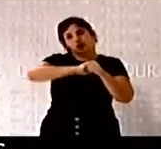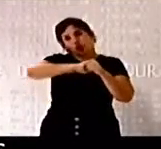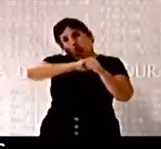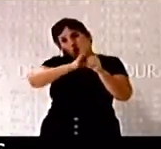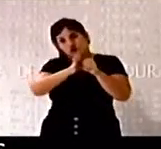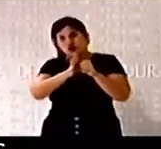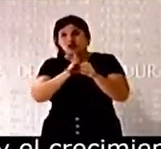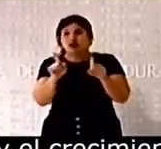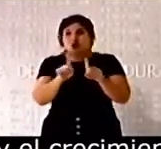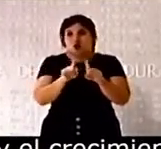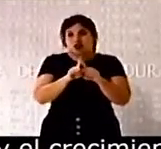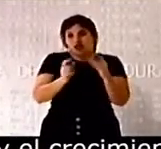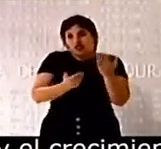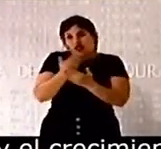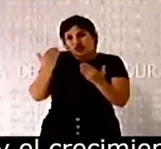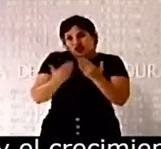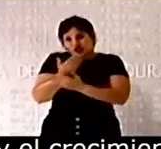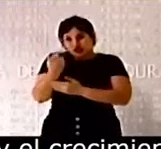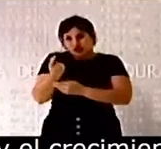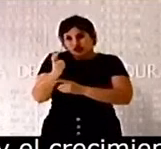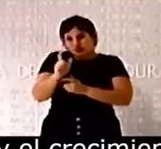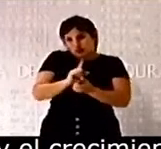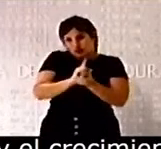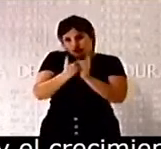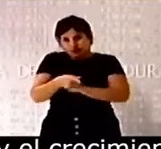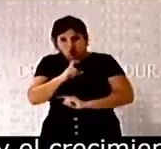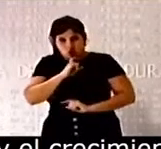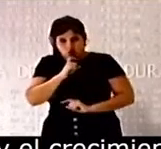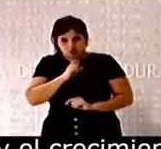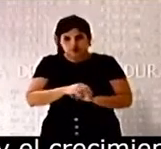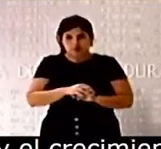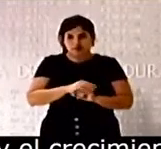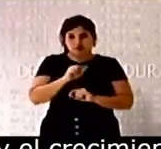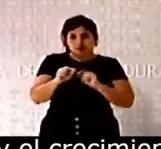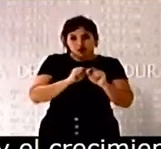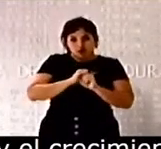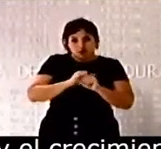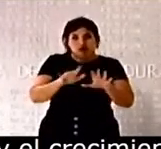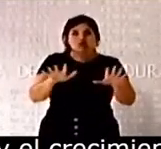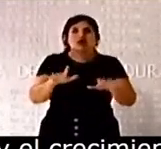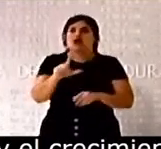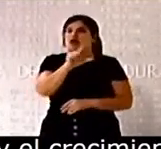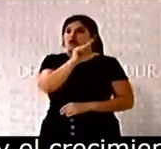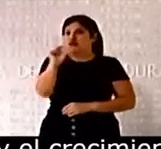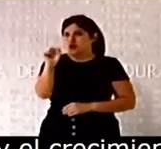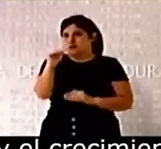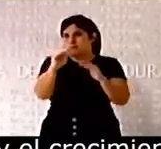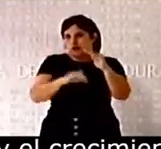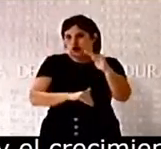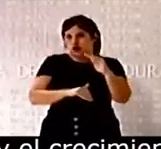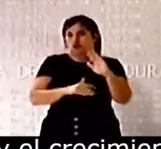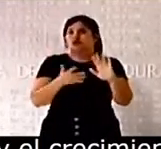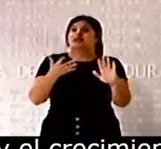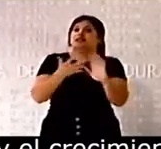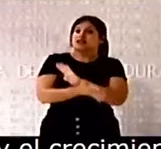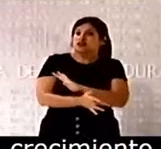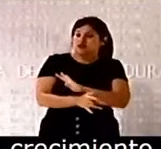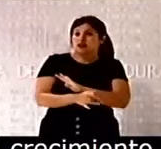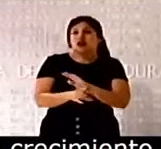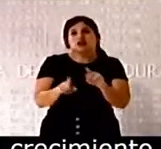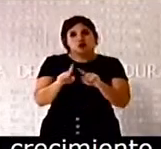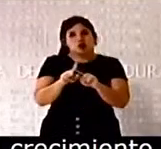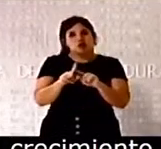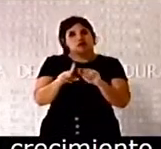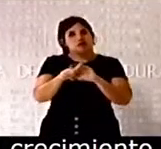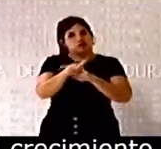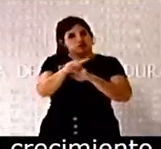a lo largo de estos días, ¿no? El crecimiento potencial está por debajo de los 100, lo que indica que también la tendencia es descendente,